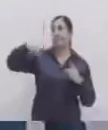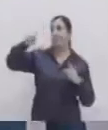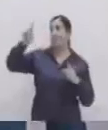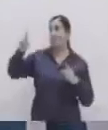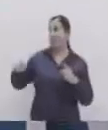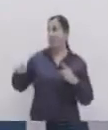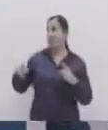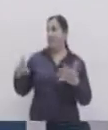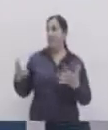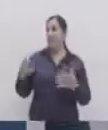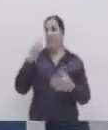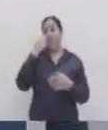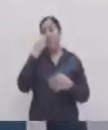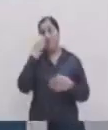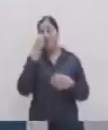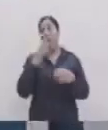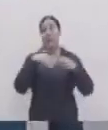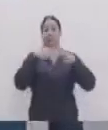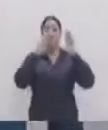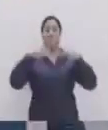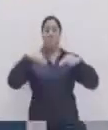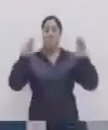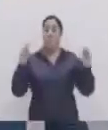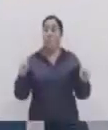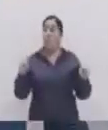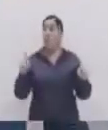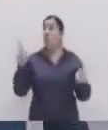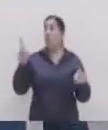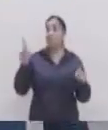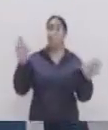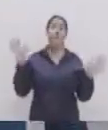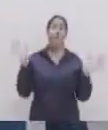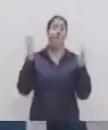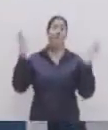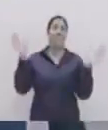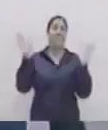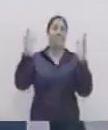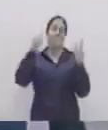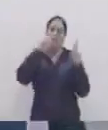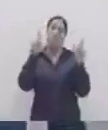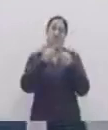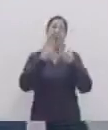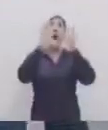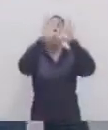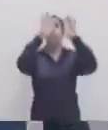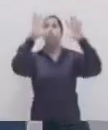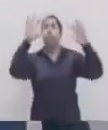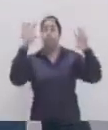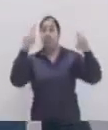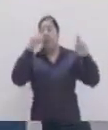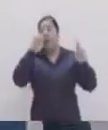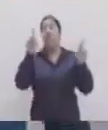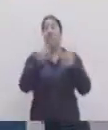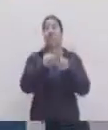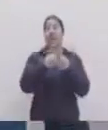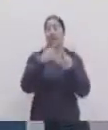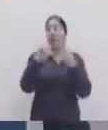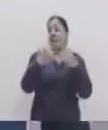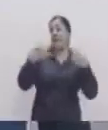curvas, tanto en las montañas como en las aves que dibujaste y las nubes, y también utilizaste